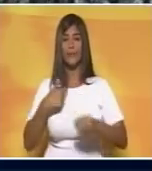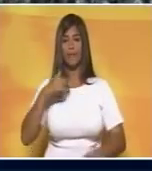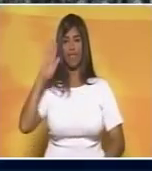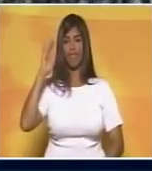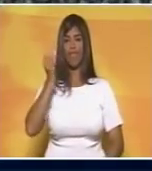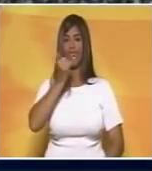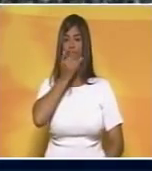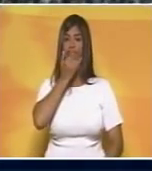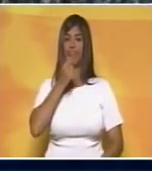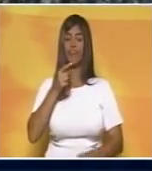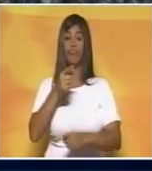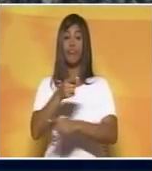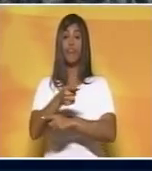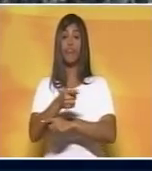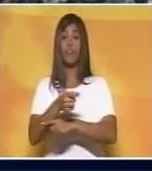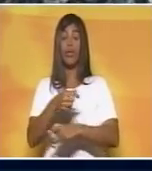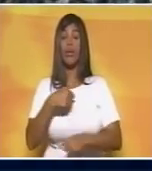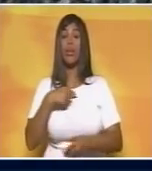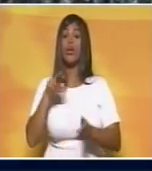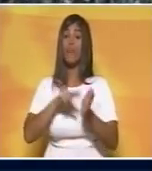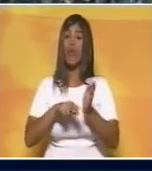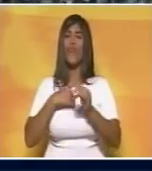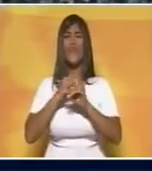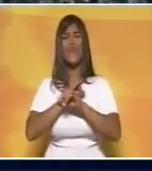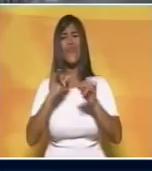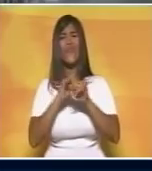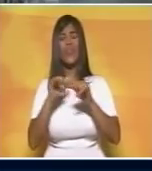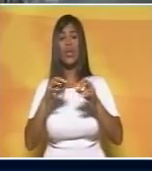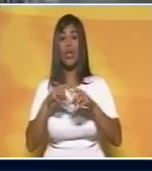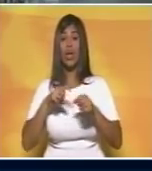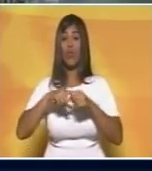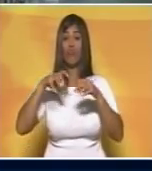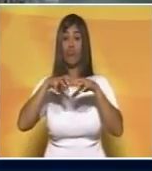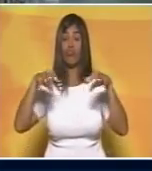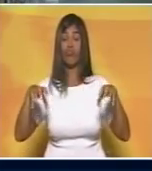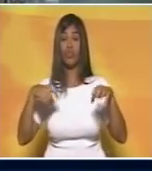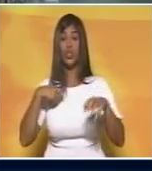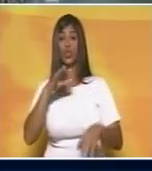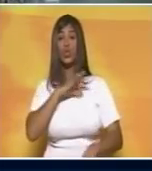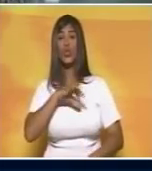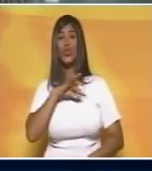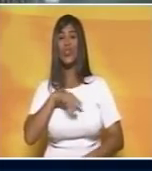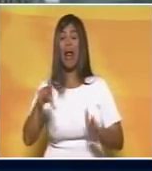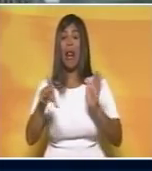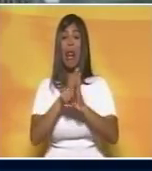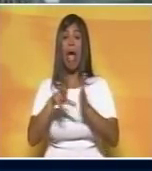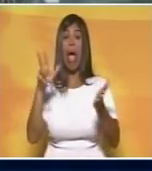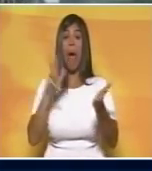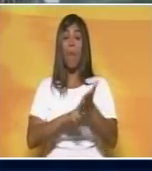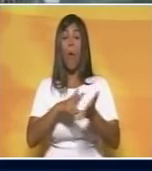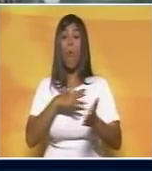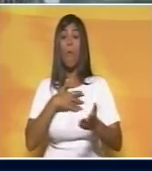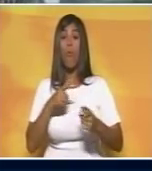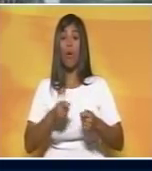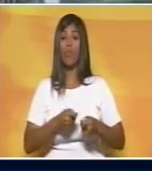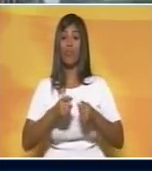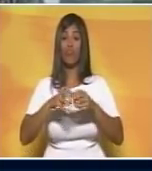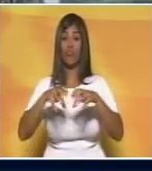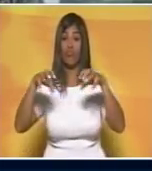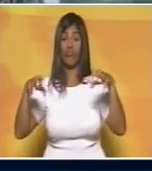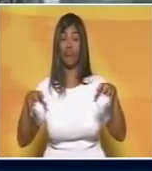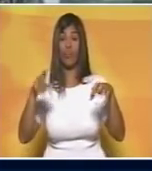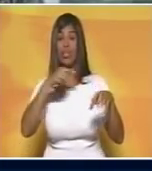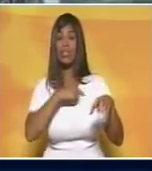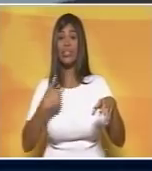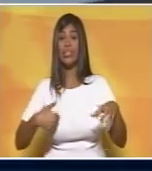de su gobierno. Lam insistió en que quería poner fin a la división social a causa de una ley que, de aprobarse, podría extraditar a China a cualquier